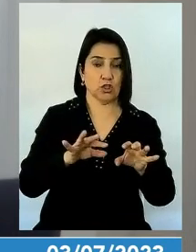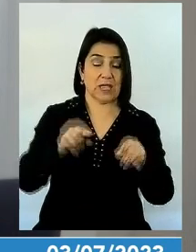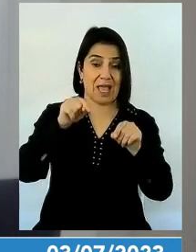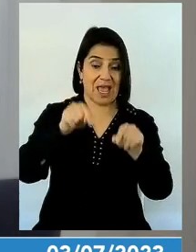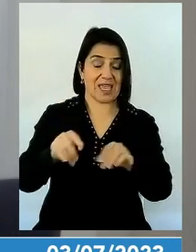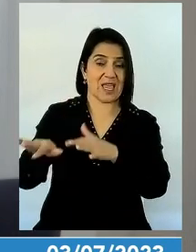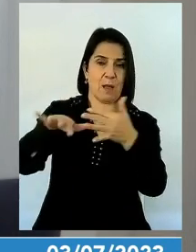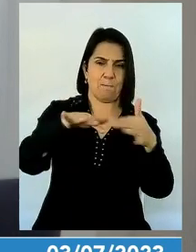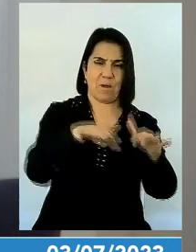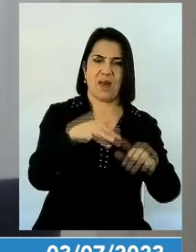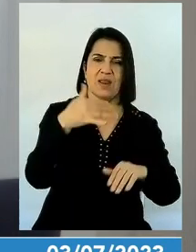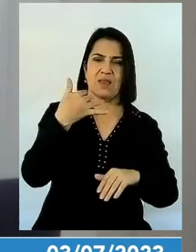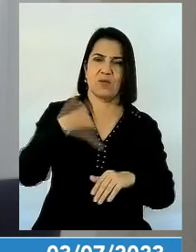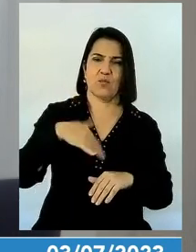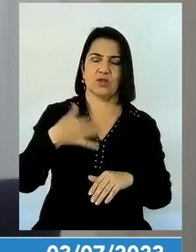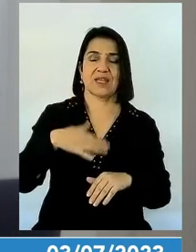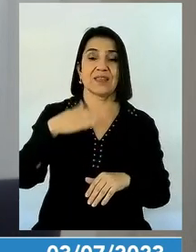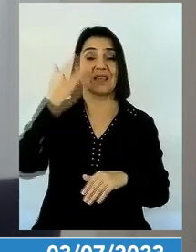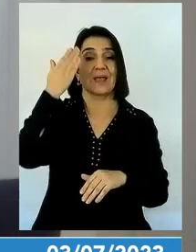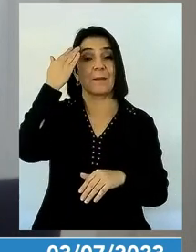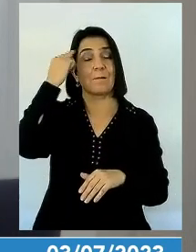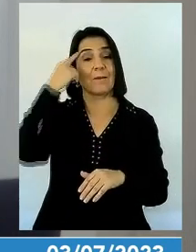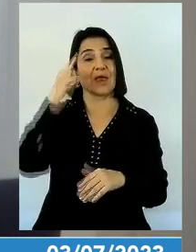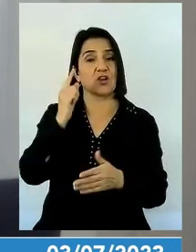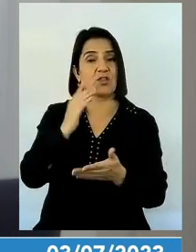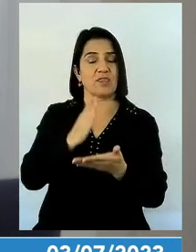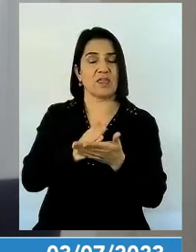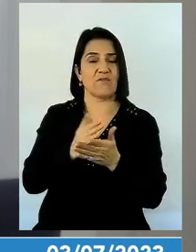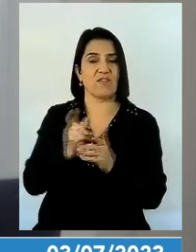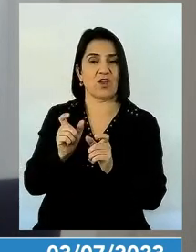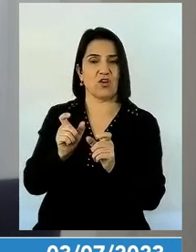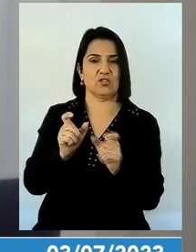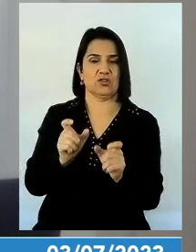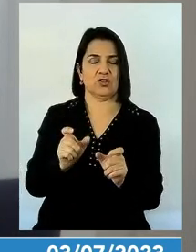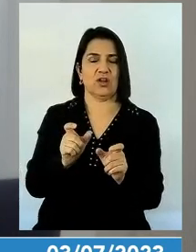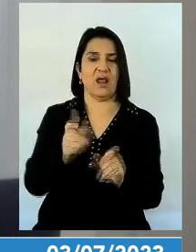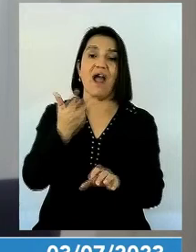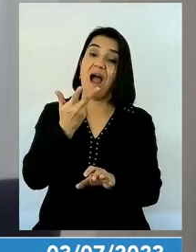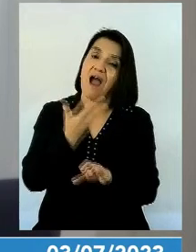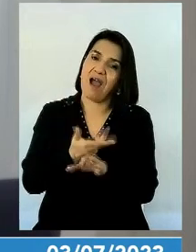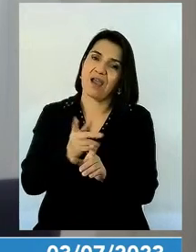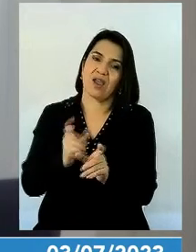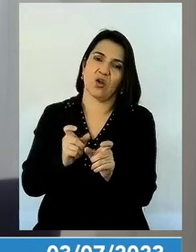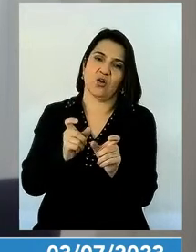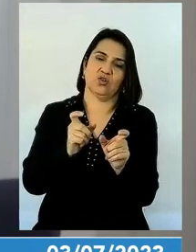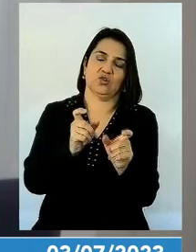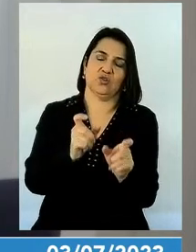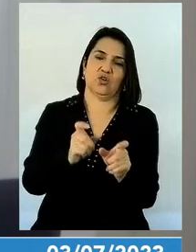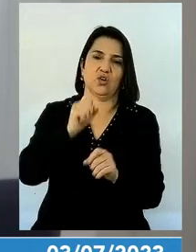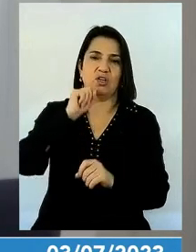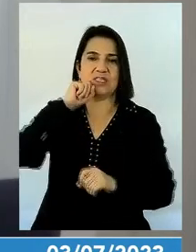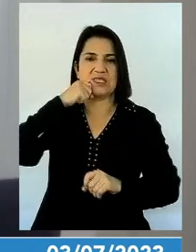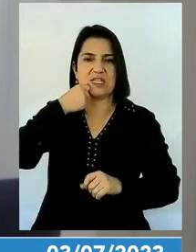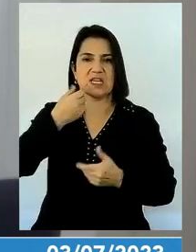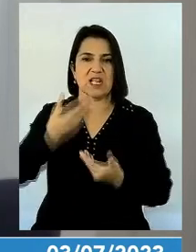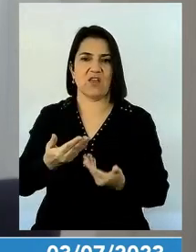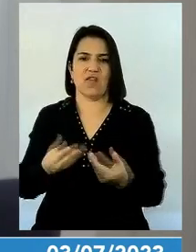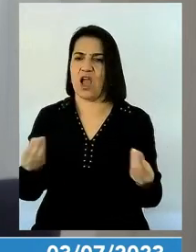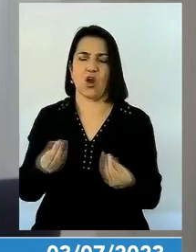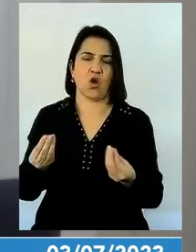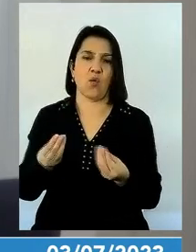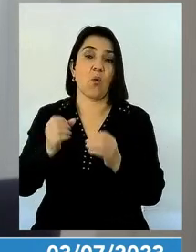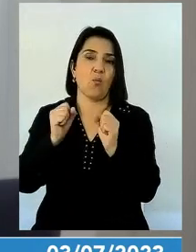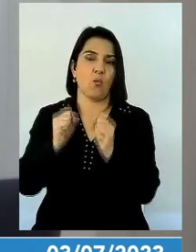ser controlado. Y por ello, que si hay un control, hay una determinación de la potencialidad que éste tiene, de la capacidad que tiene